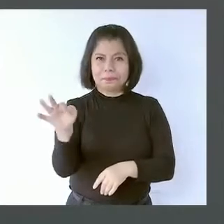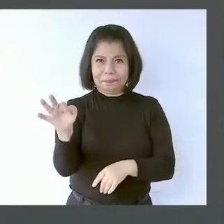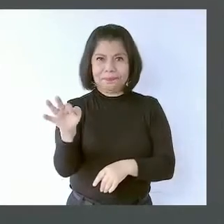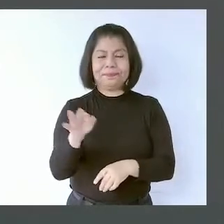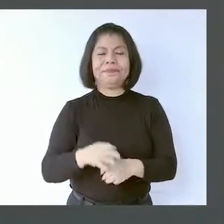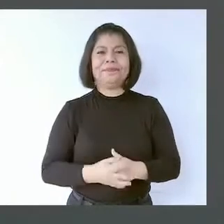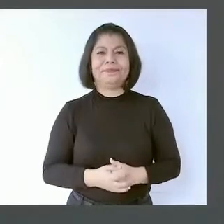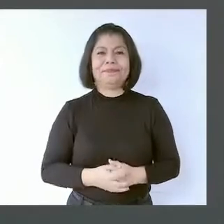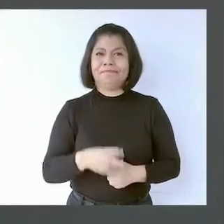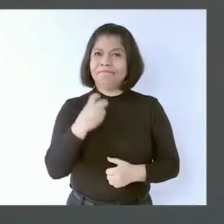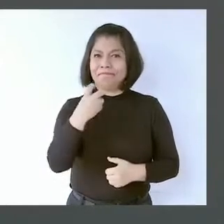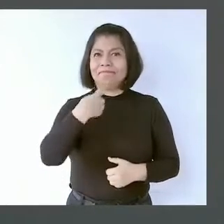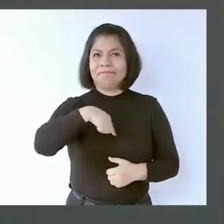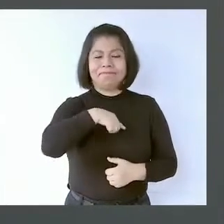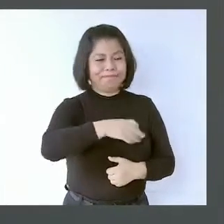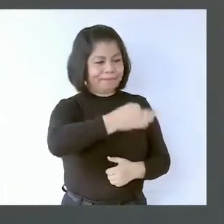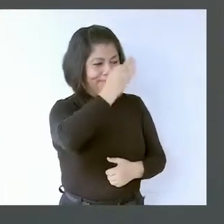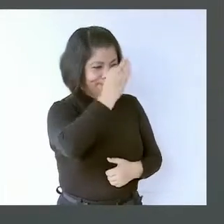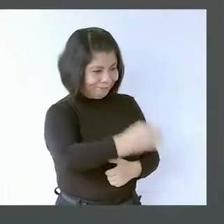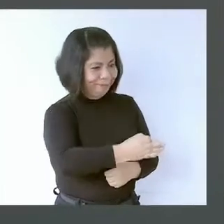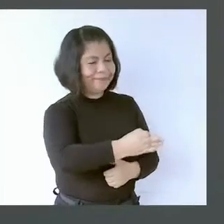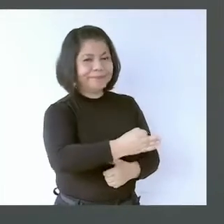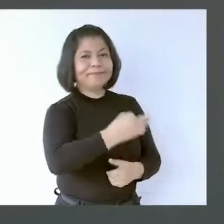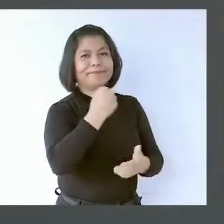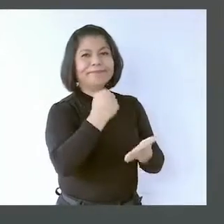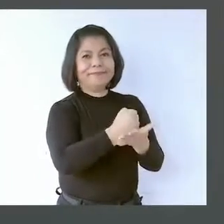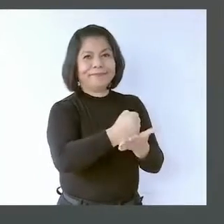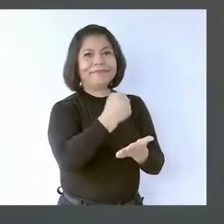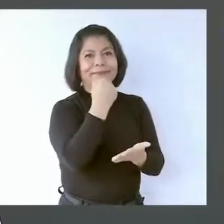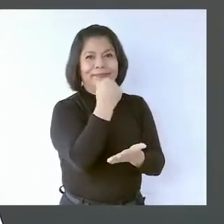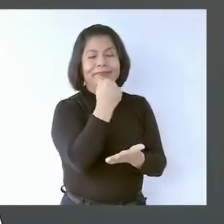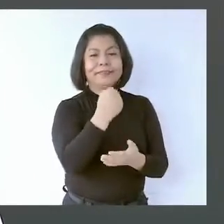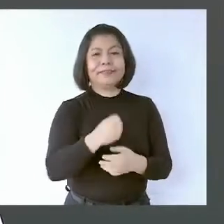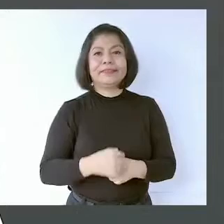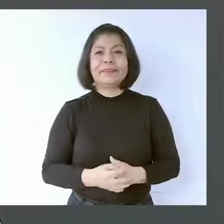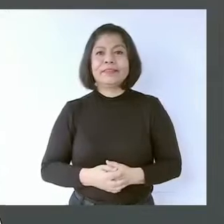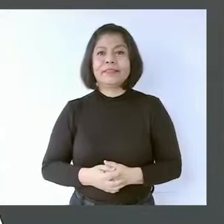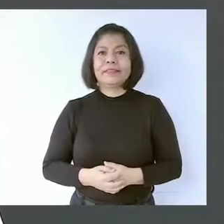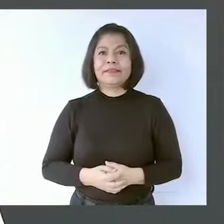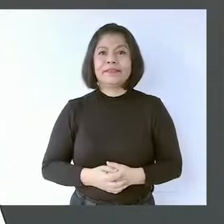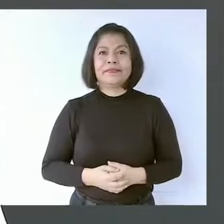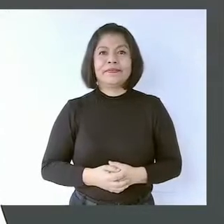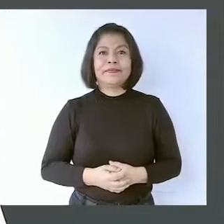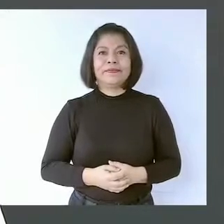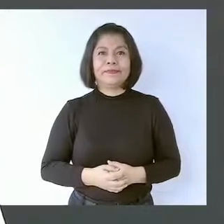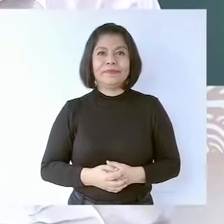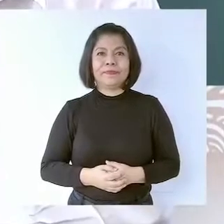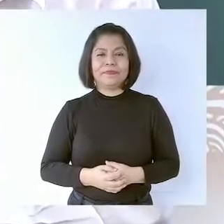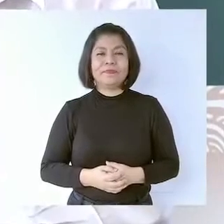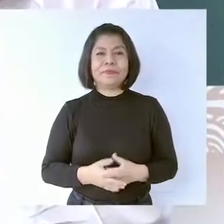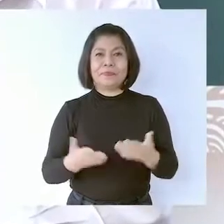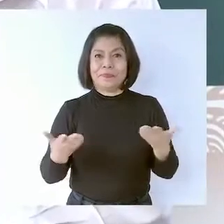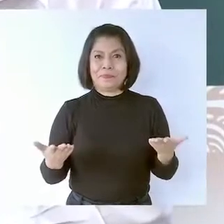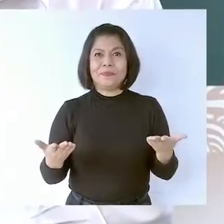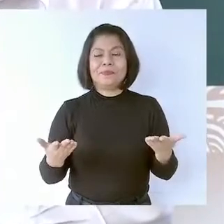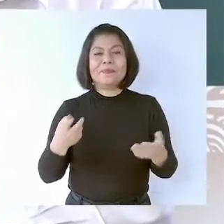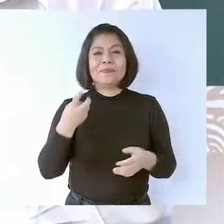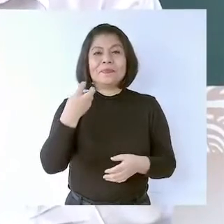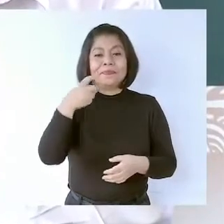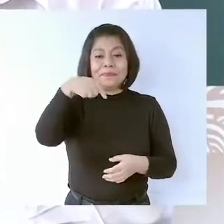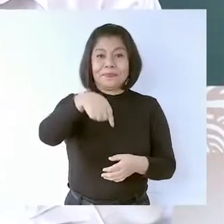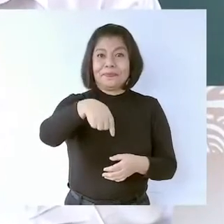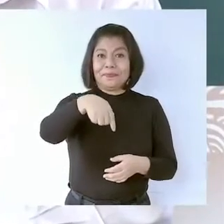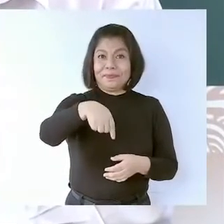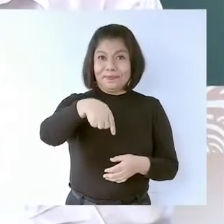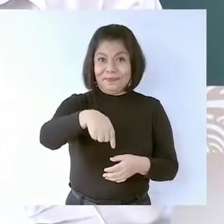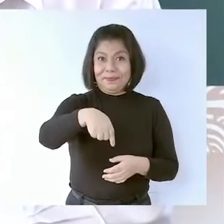va a funcionar. De modo que nos da muchísimo gusto estar aquí en el inicio de